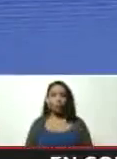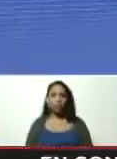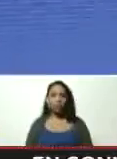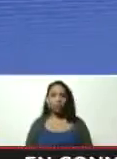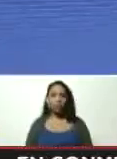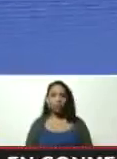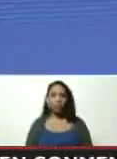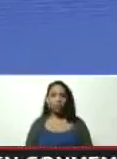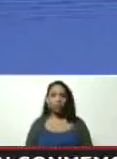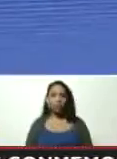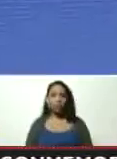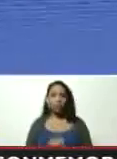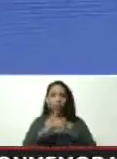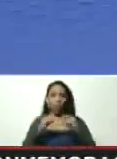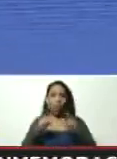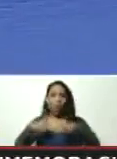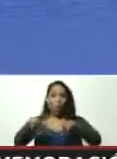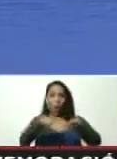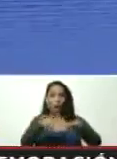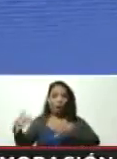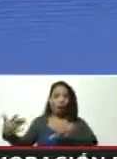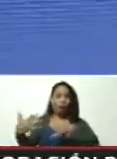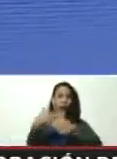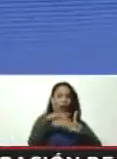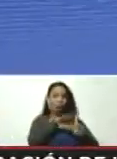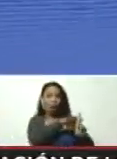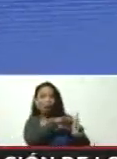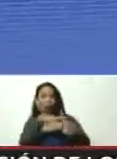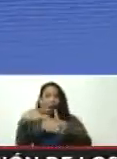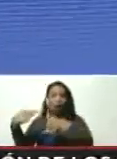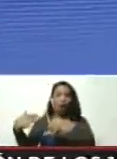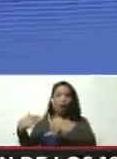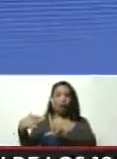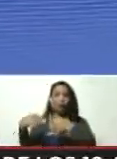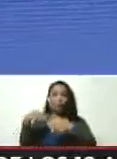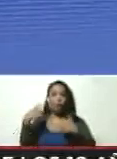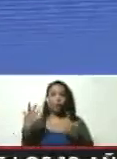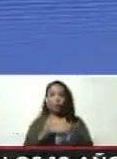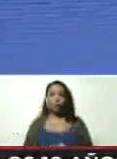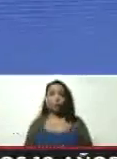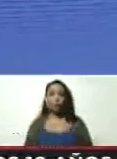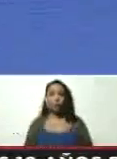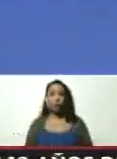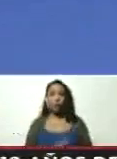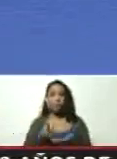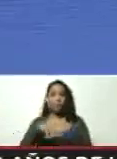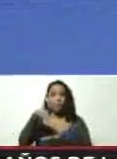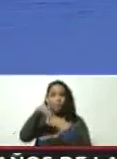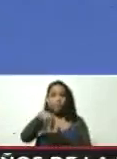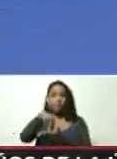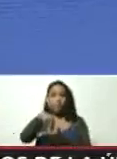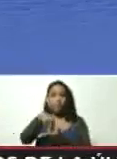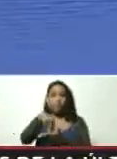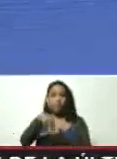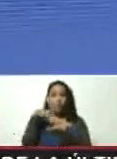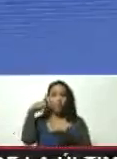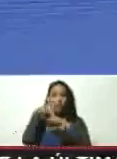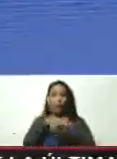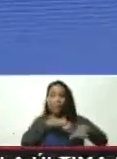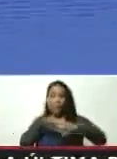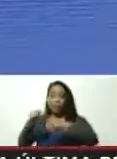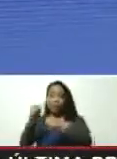Por todos lados una amenaza. Y hoy día que nosotros nos mantengamos de pie, mirando al imperialismo